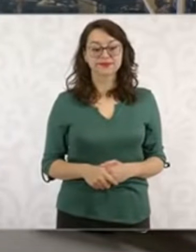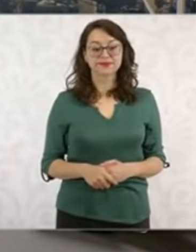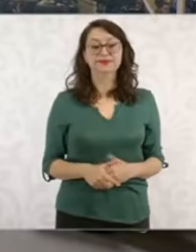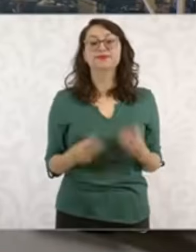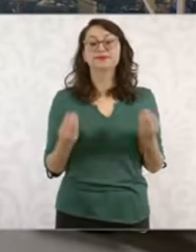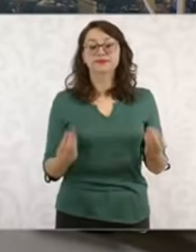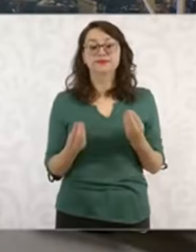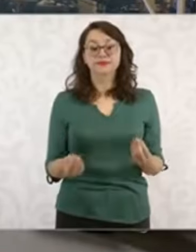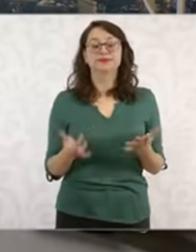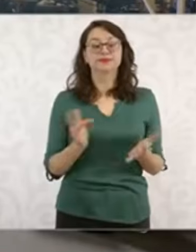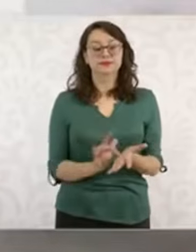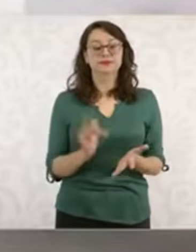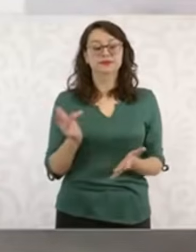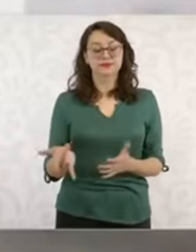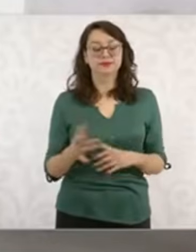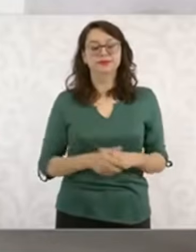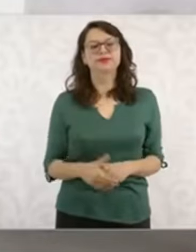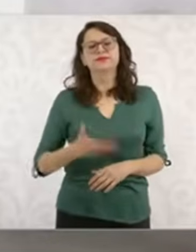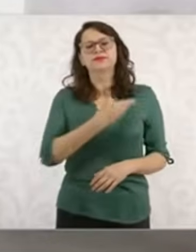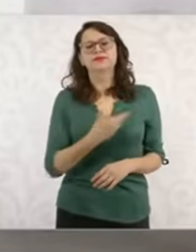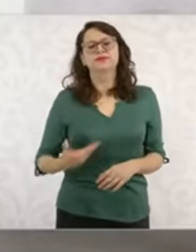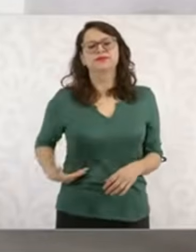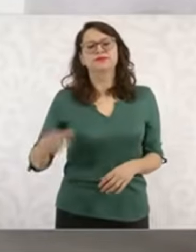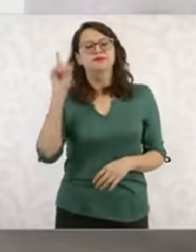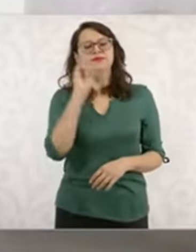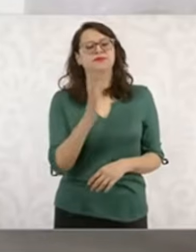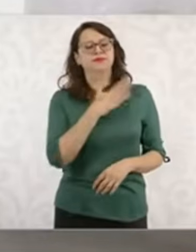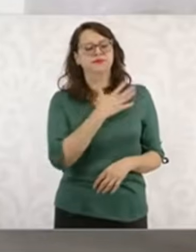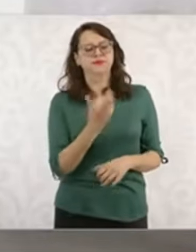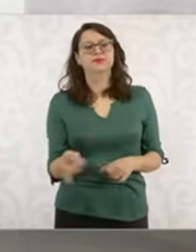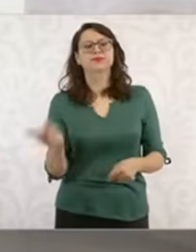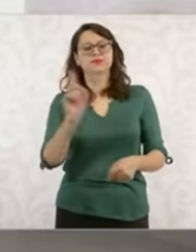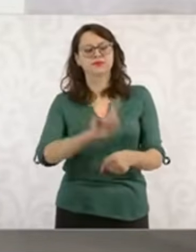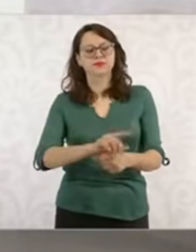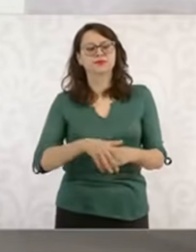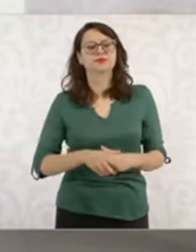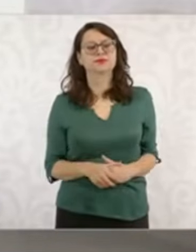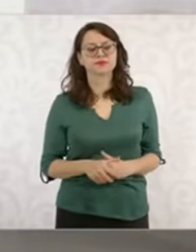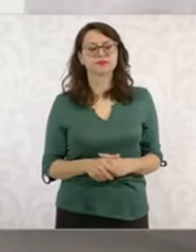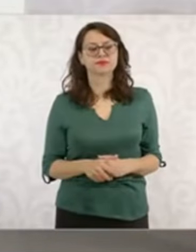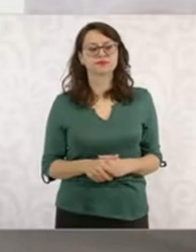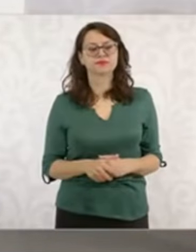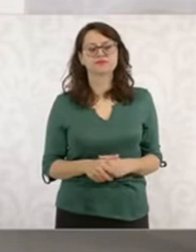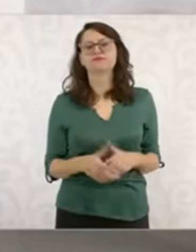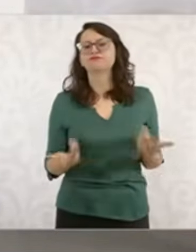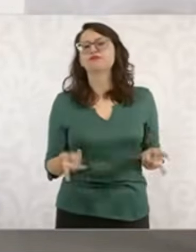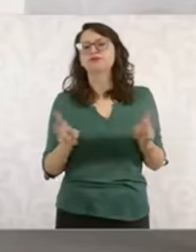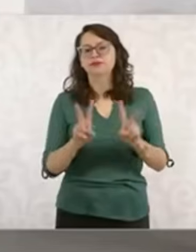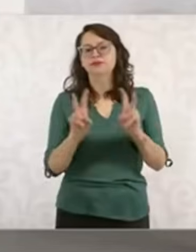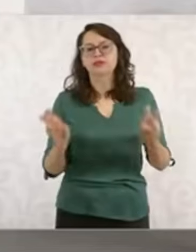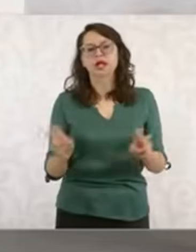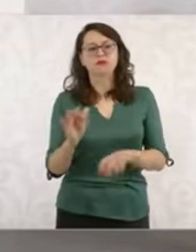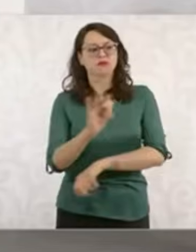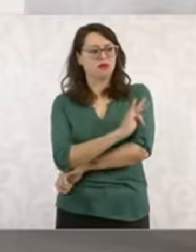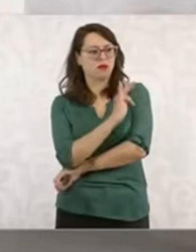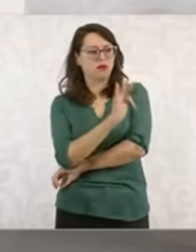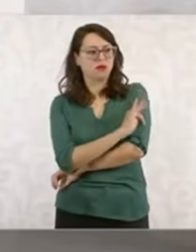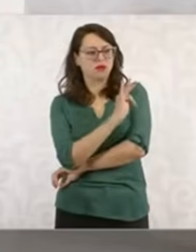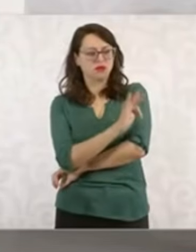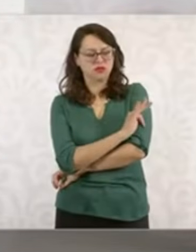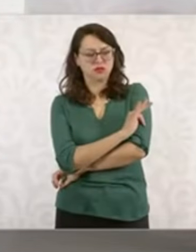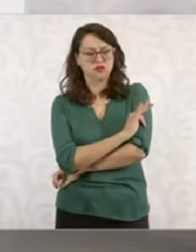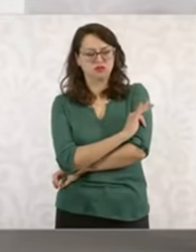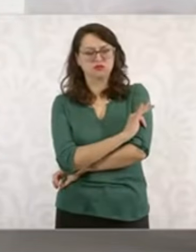Muchas gracias, presidenta. Muy buenos días. Respecto a los temas de la cobertura de vacunación que ya se ha